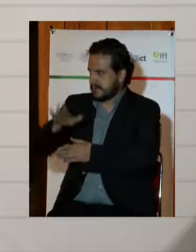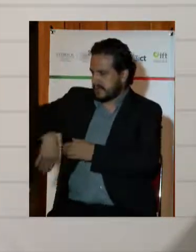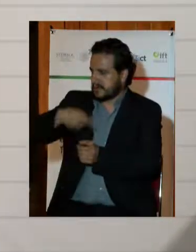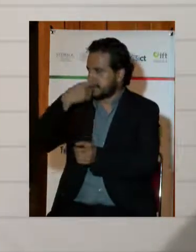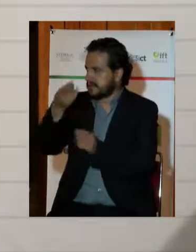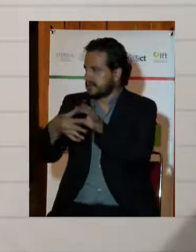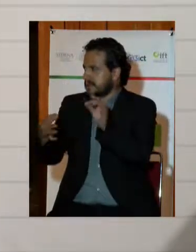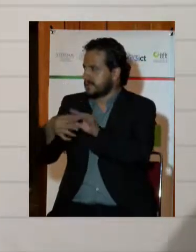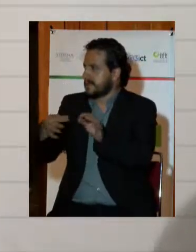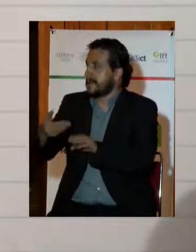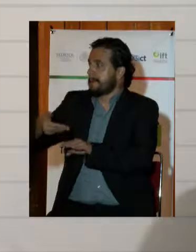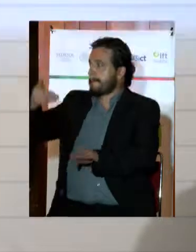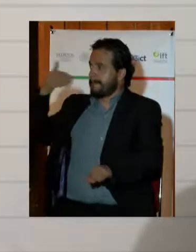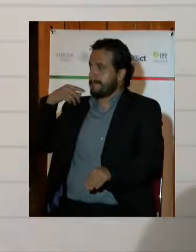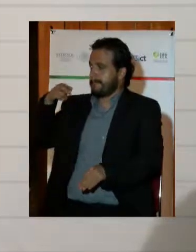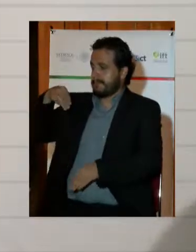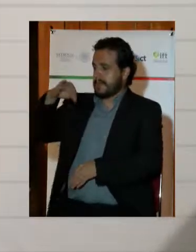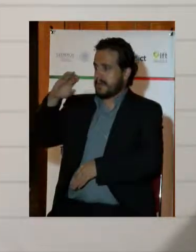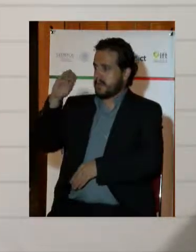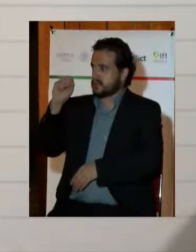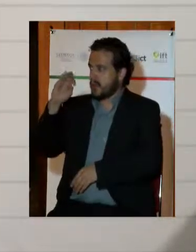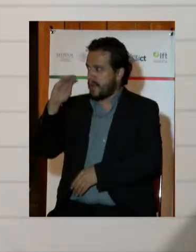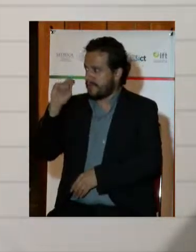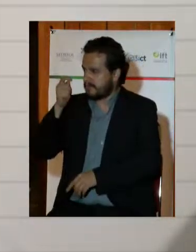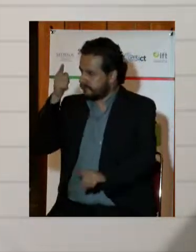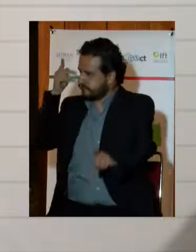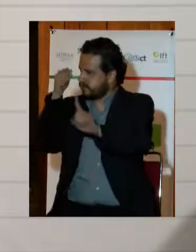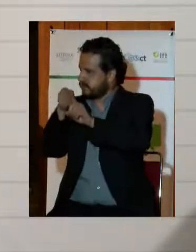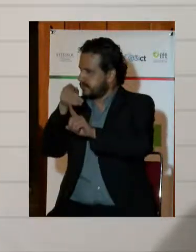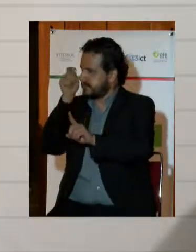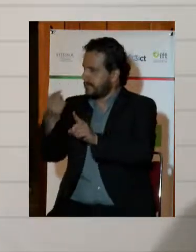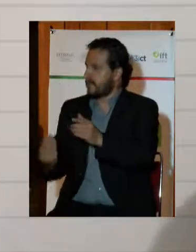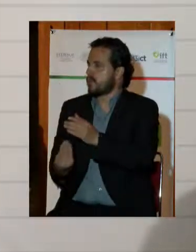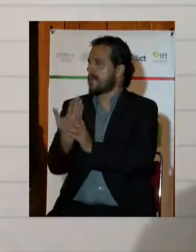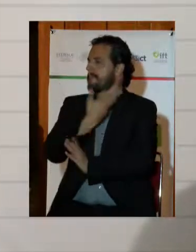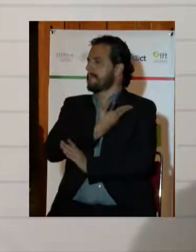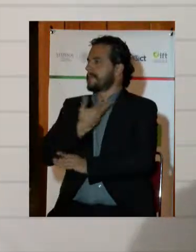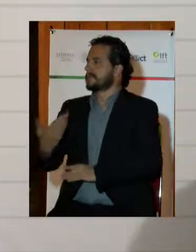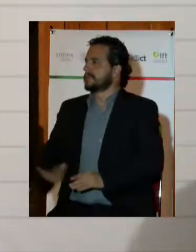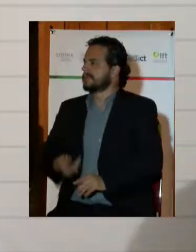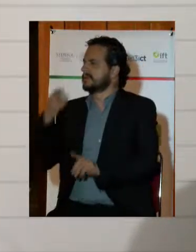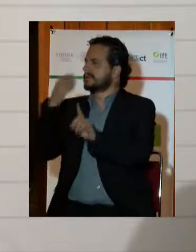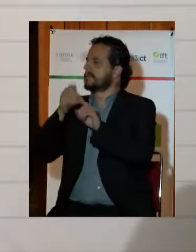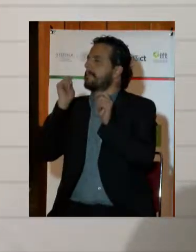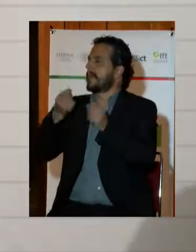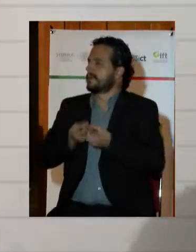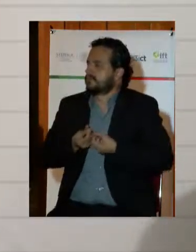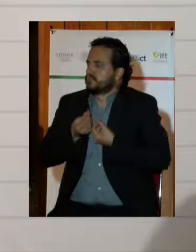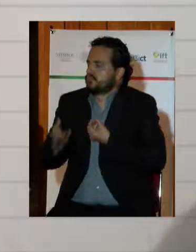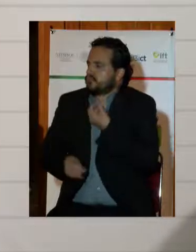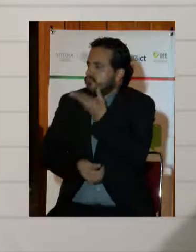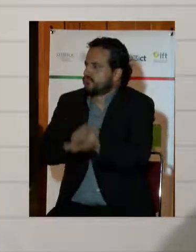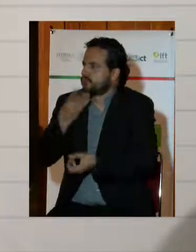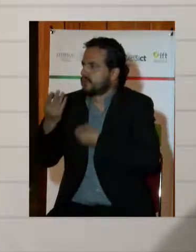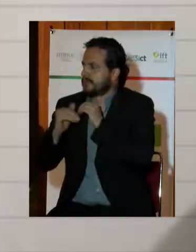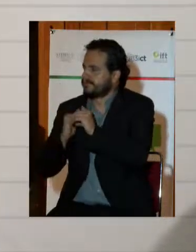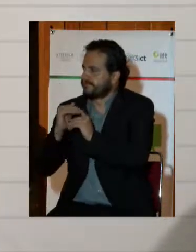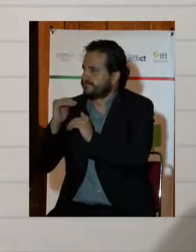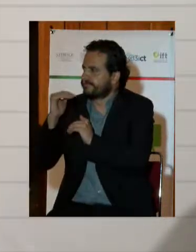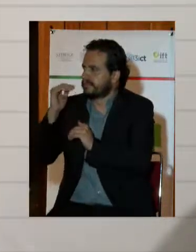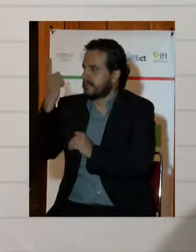nuestra empresa, bajo nuestro nuevo presidente, es empoderar a cada persona y a cada organización en el planeta a lograr